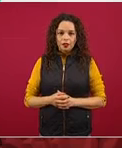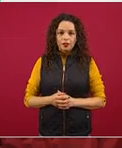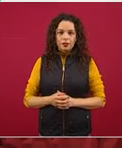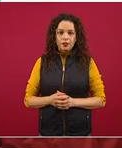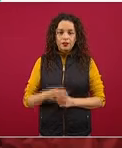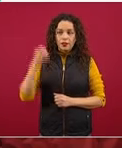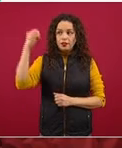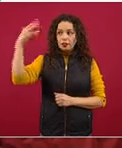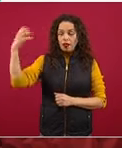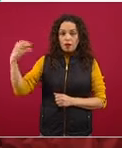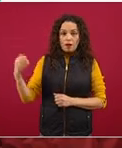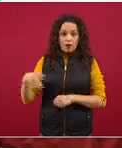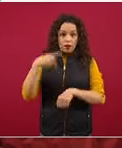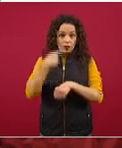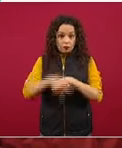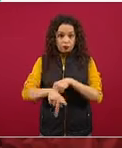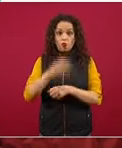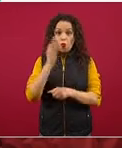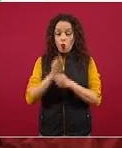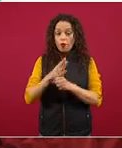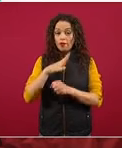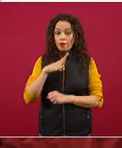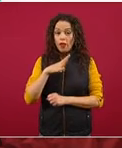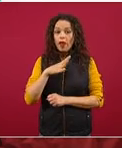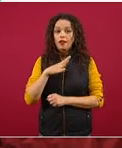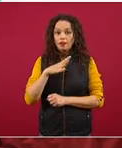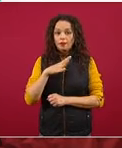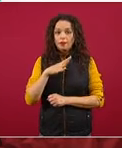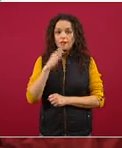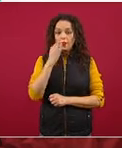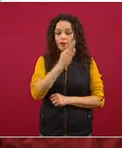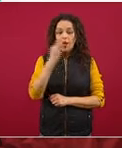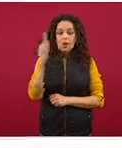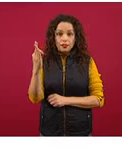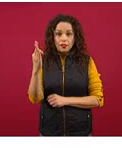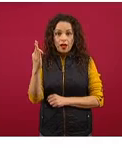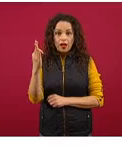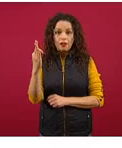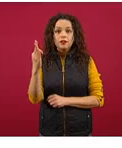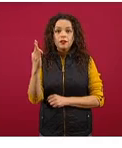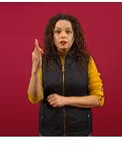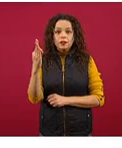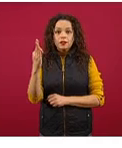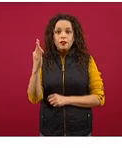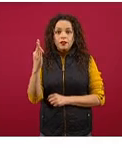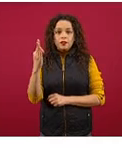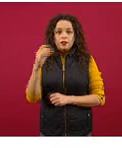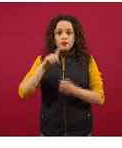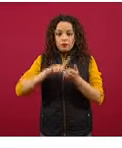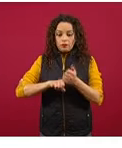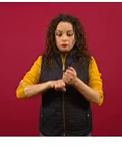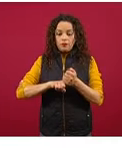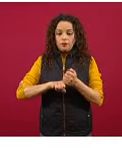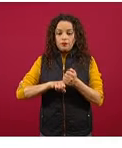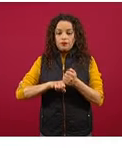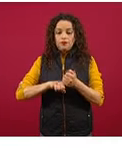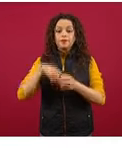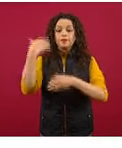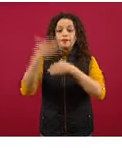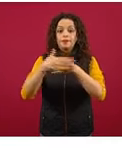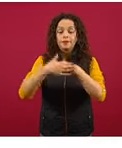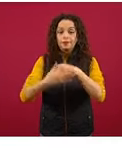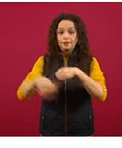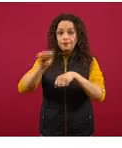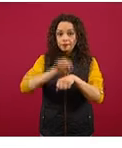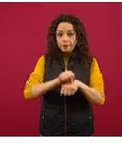El semáforo de riesgo epidémico vigente durante lo que resta la siguiente semana hasta